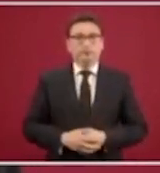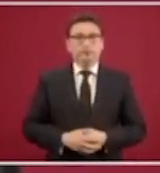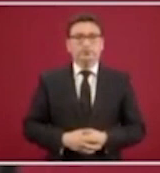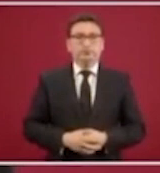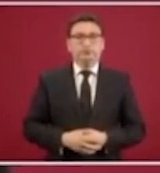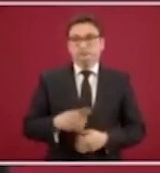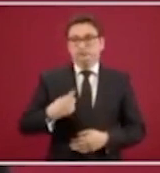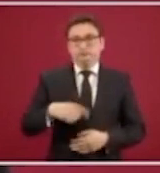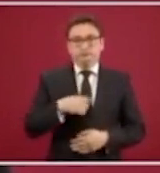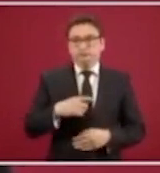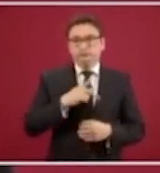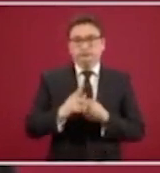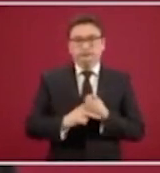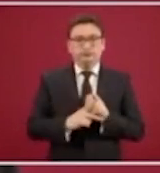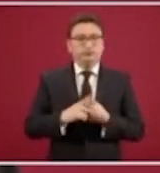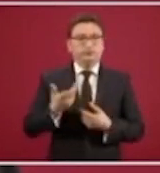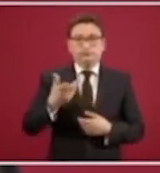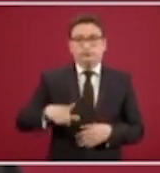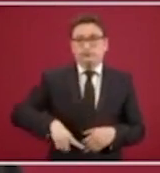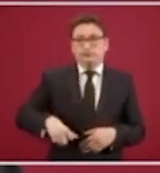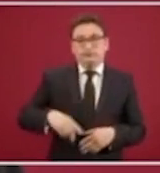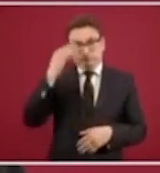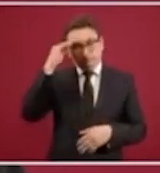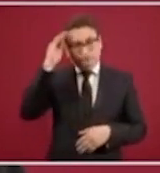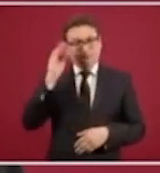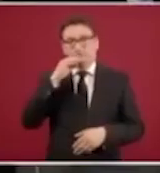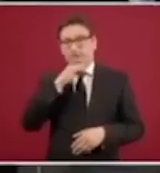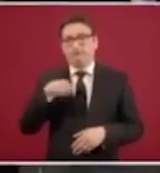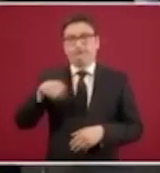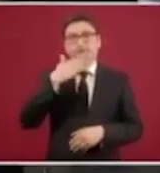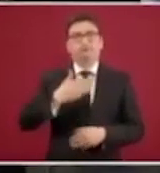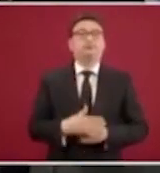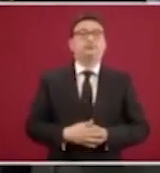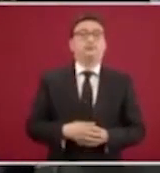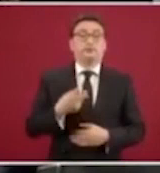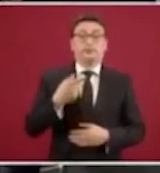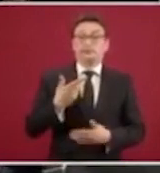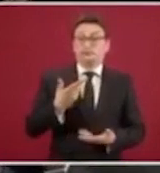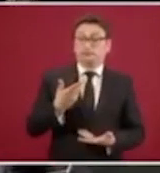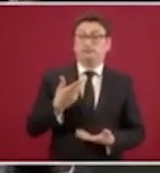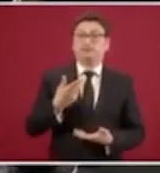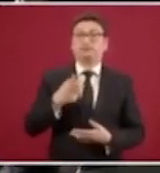muy buenas relaciones con el gobierno de Cuba. Sí hay